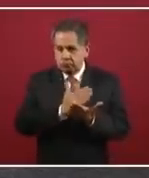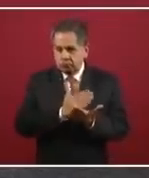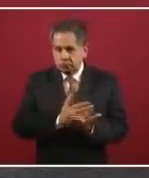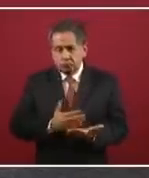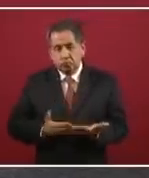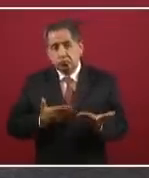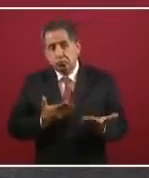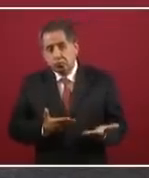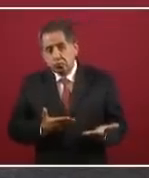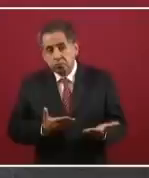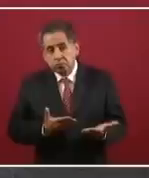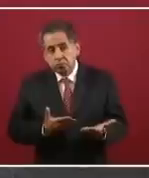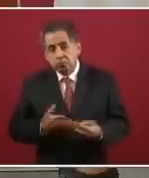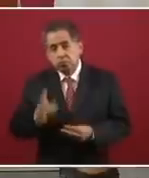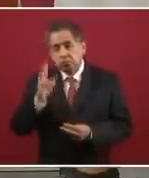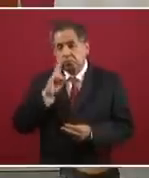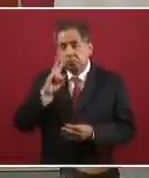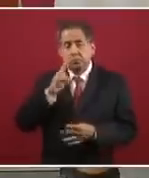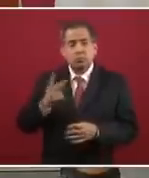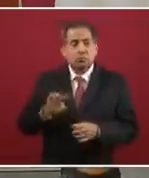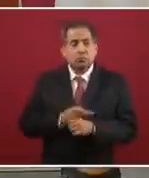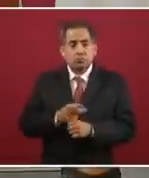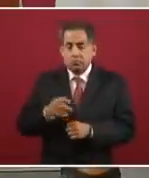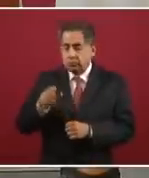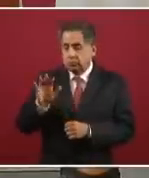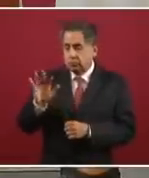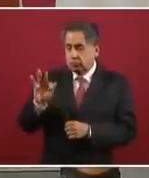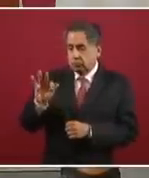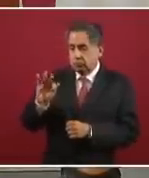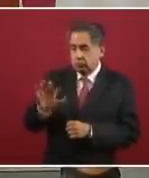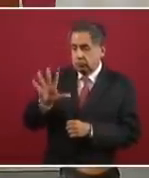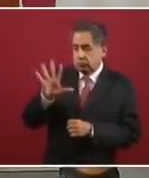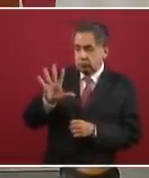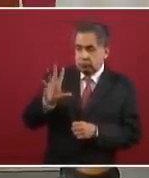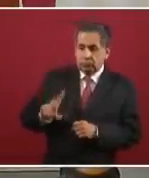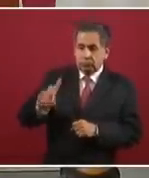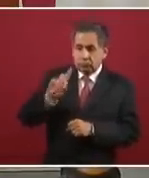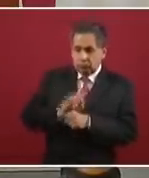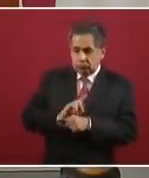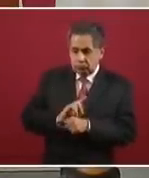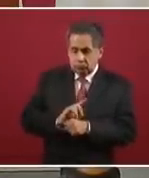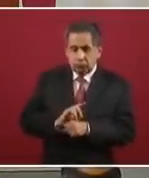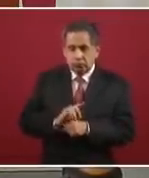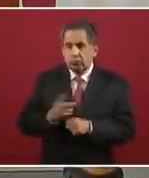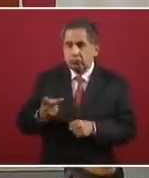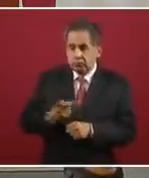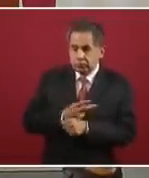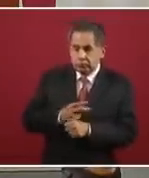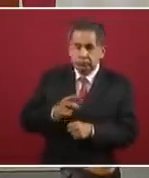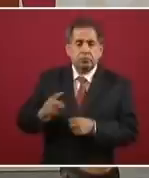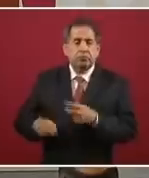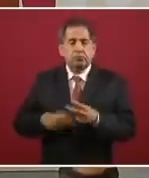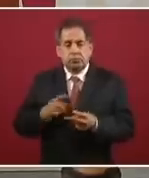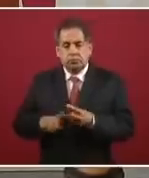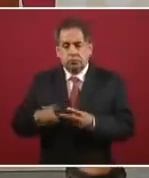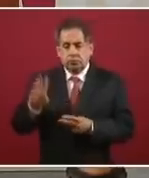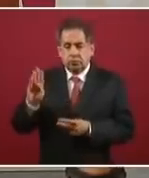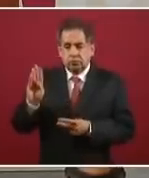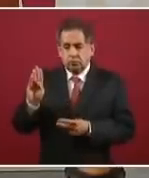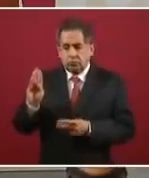para hacer una evaluación a los 45 días y otra a los 90 días del